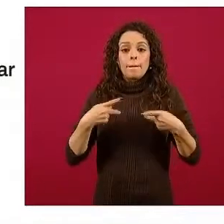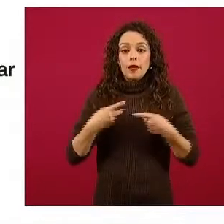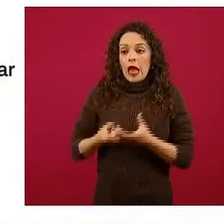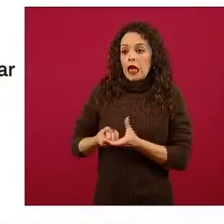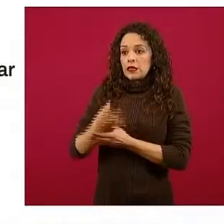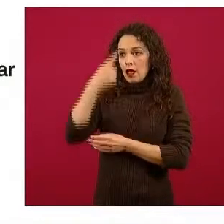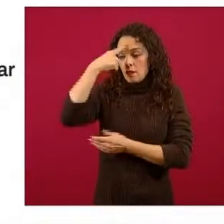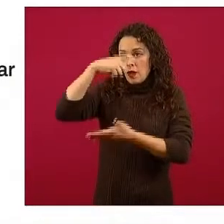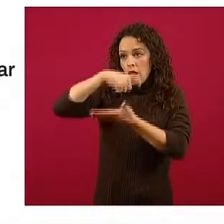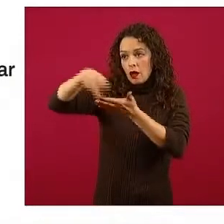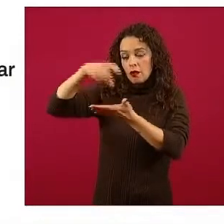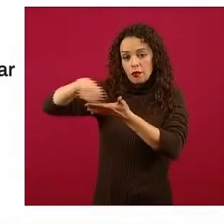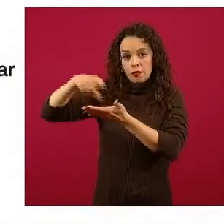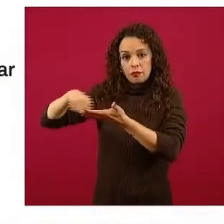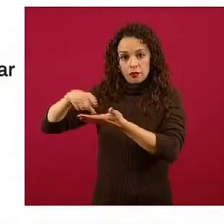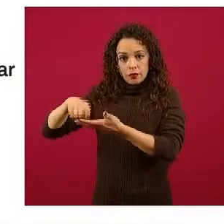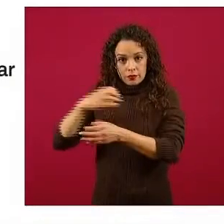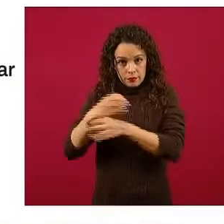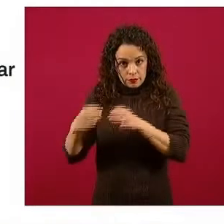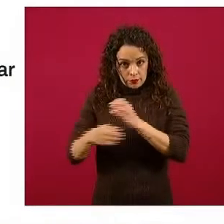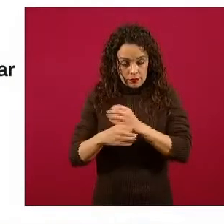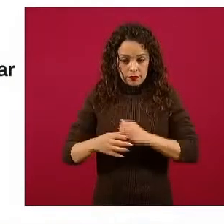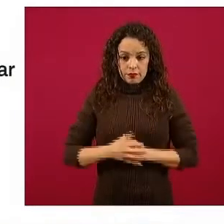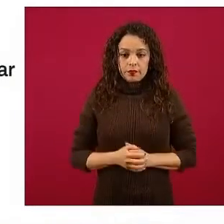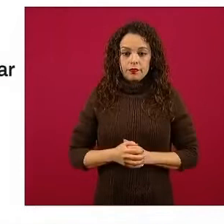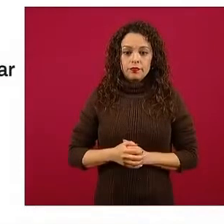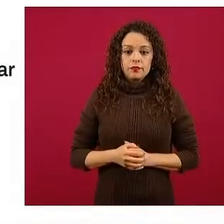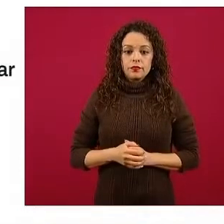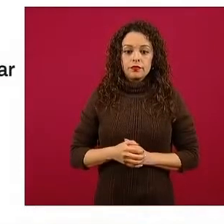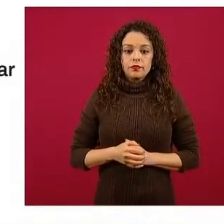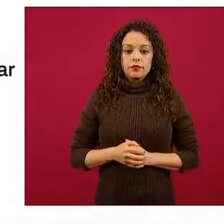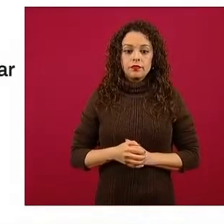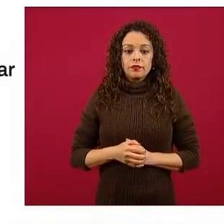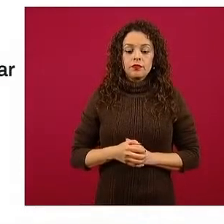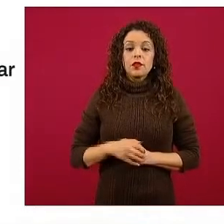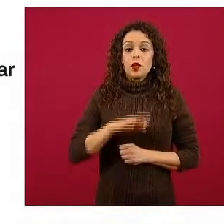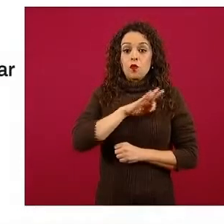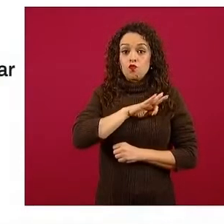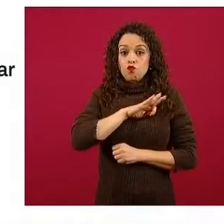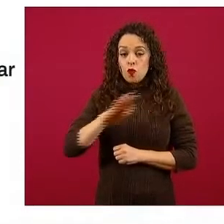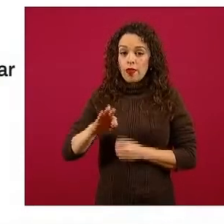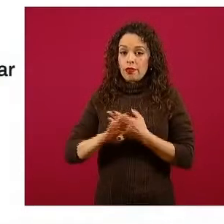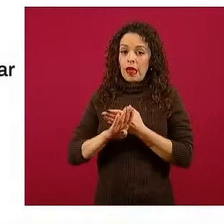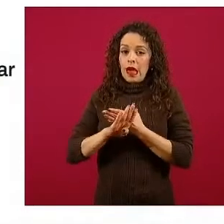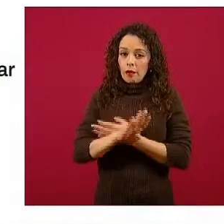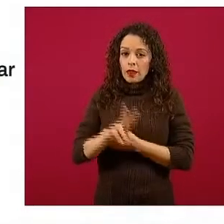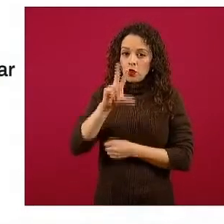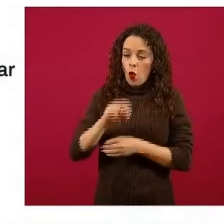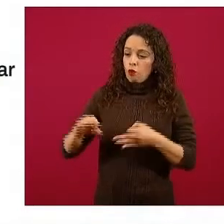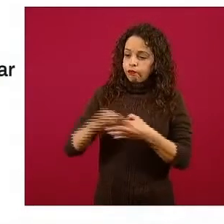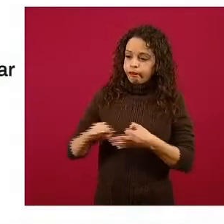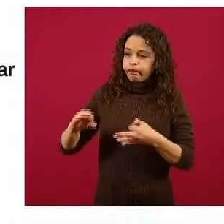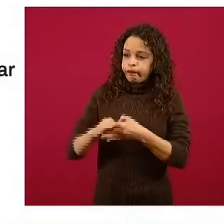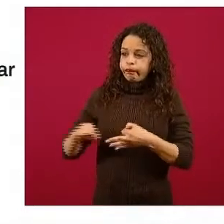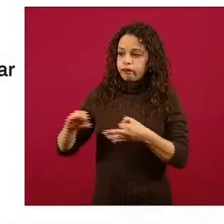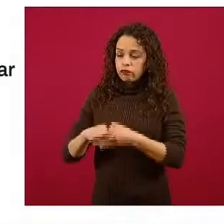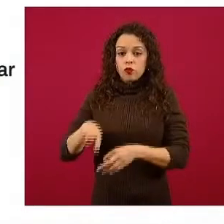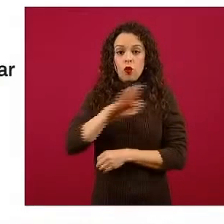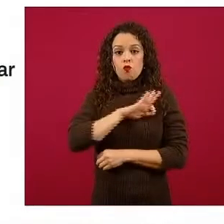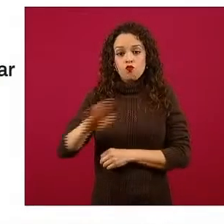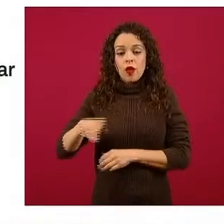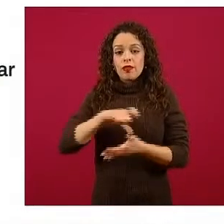abasto diario. Si se puede ir menos veces al abasto y se puede comprar anticipadamente algunos